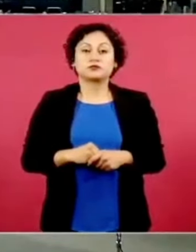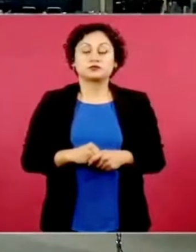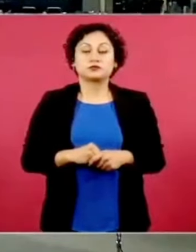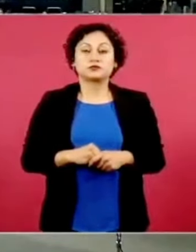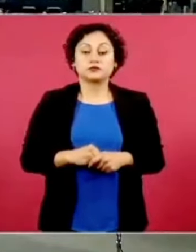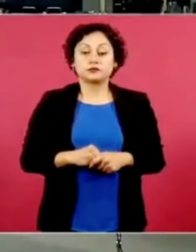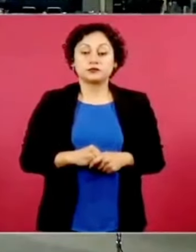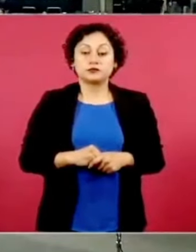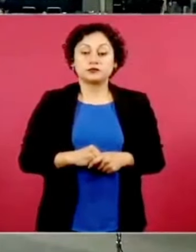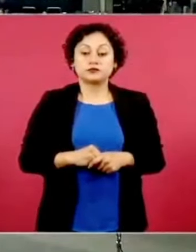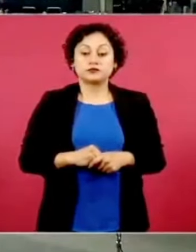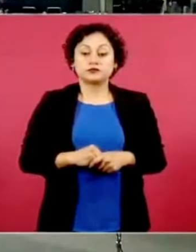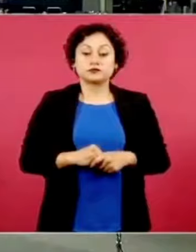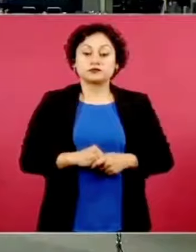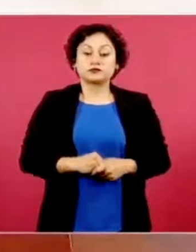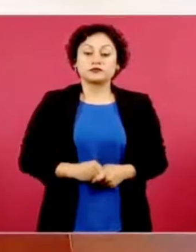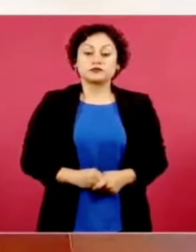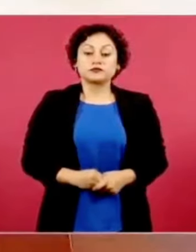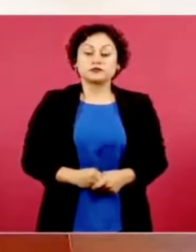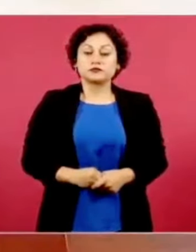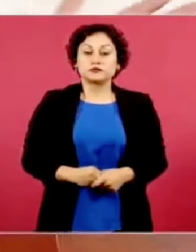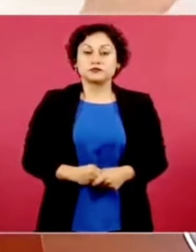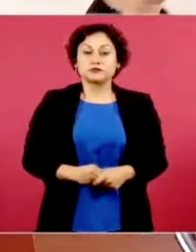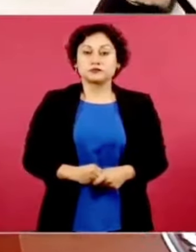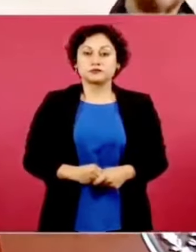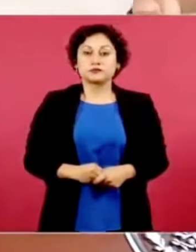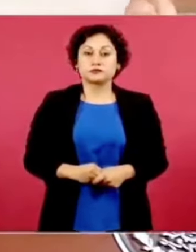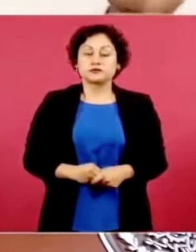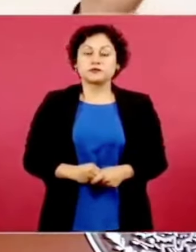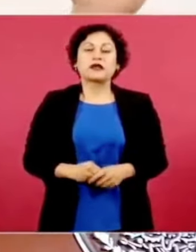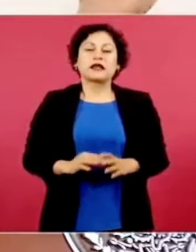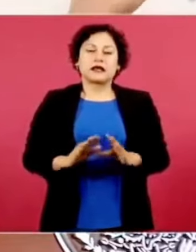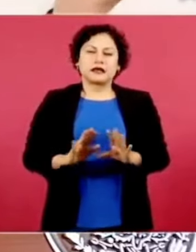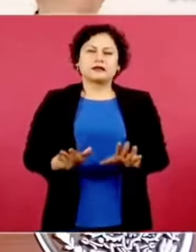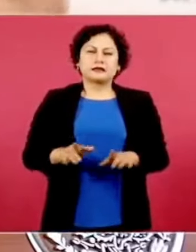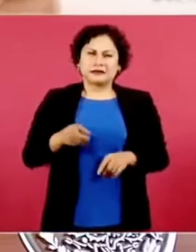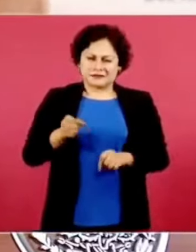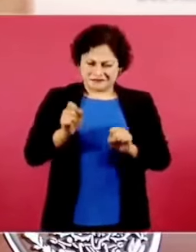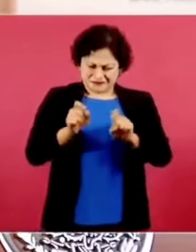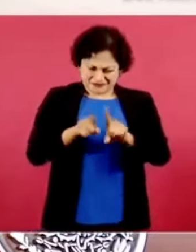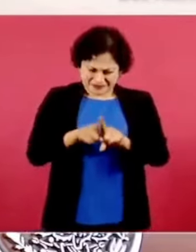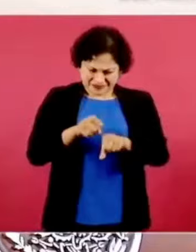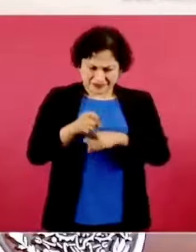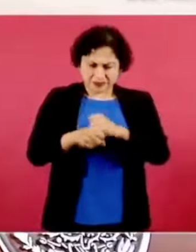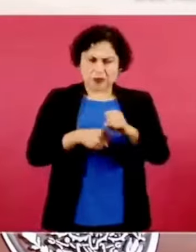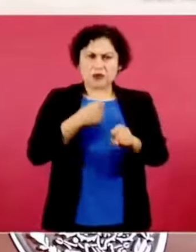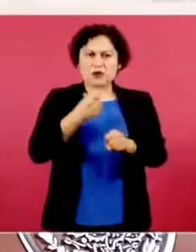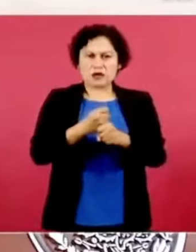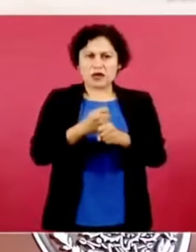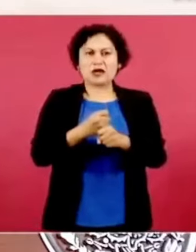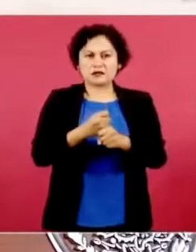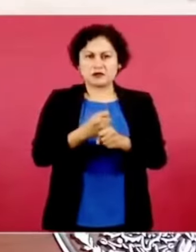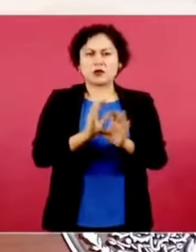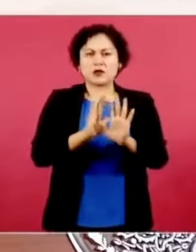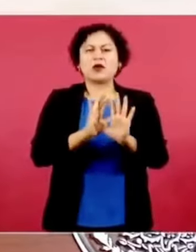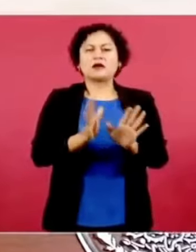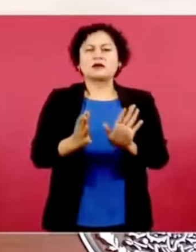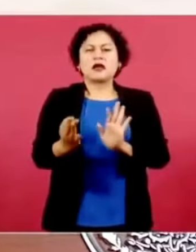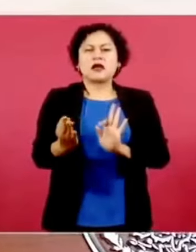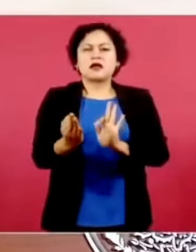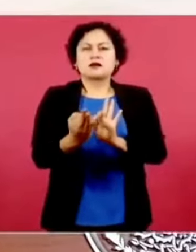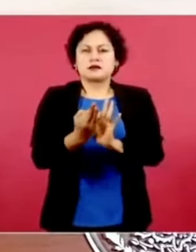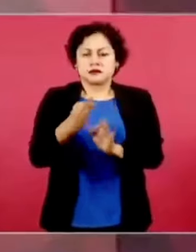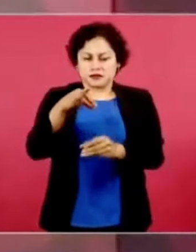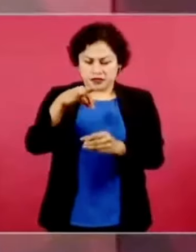Y como en esos tiempos ya venían las elecciones, no sé si la del 12 o la del 18.